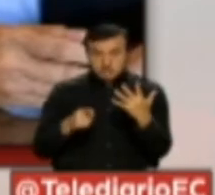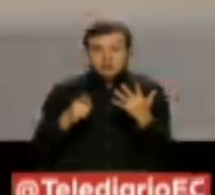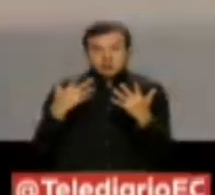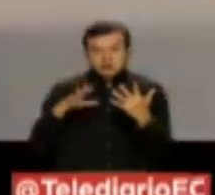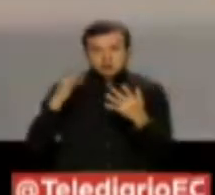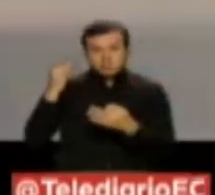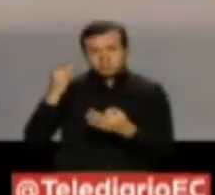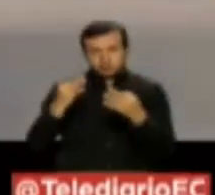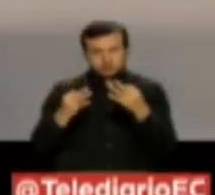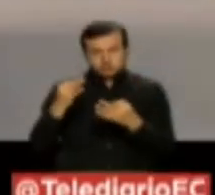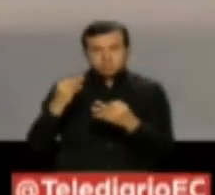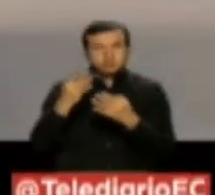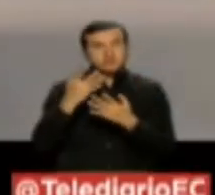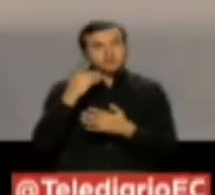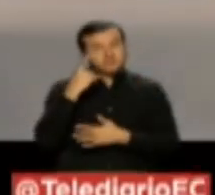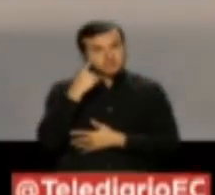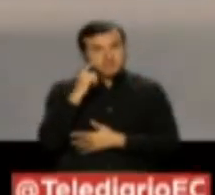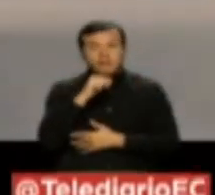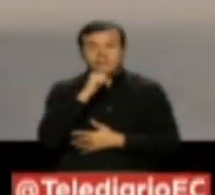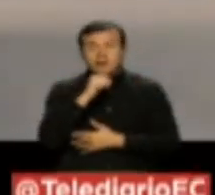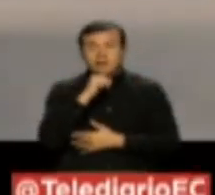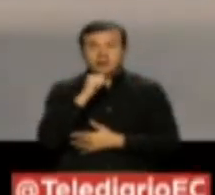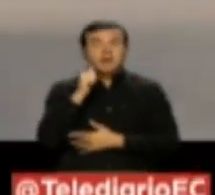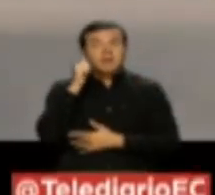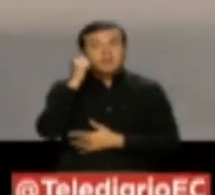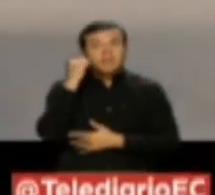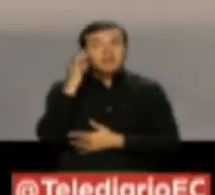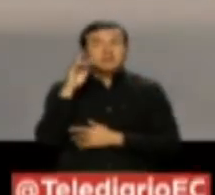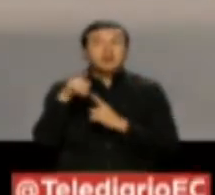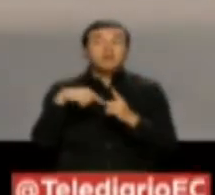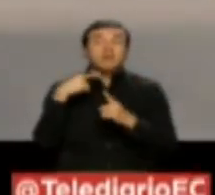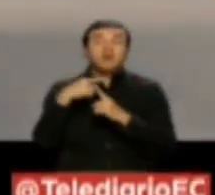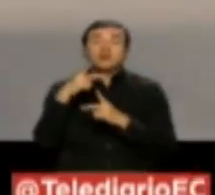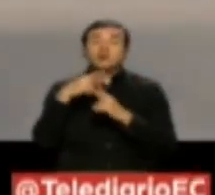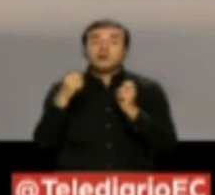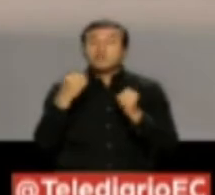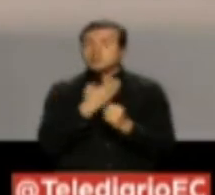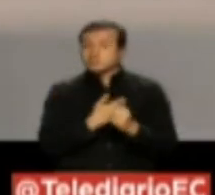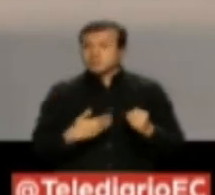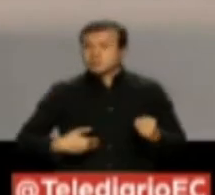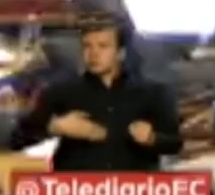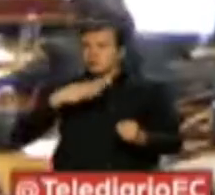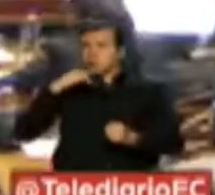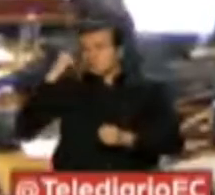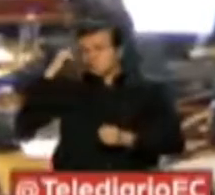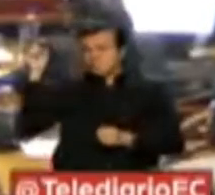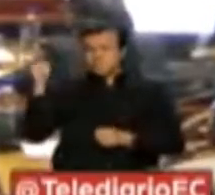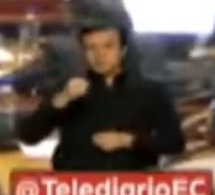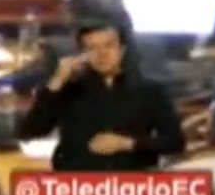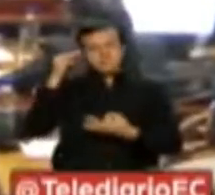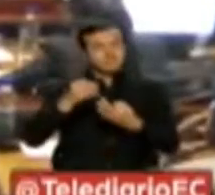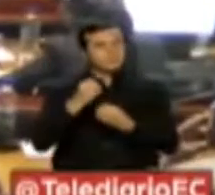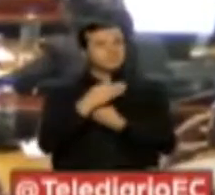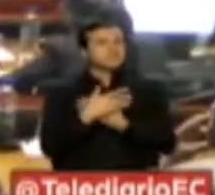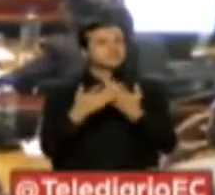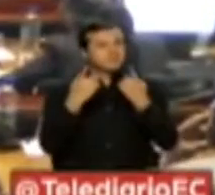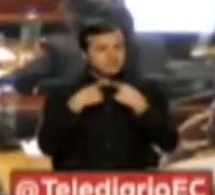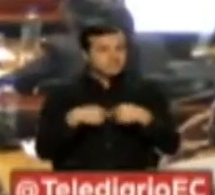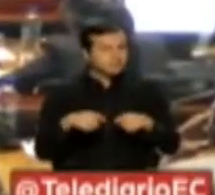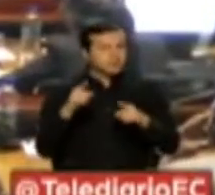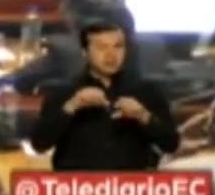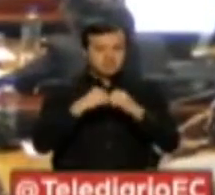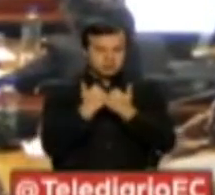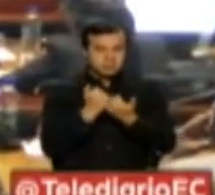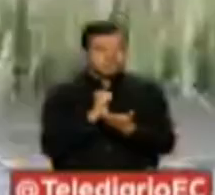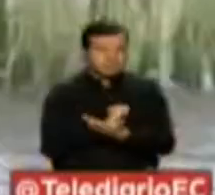secuestro. Y estaría pendiente la fecha para la audiencia de vinculación del exmandatario Rafael Correa, tras conocerse el pronunciamiento de la